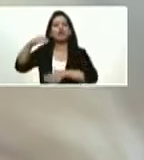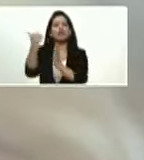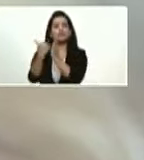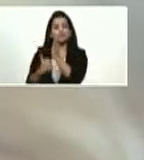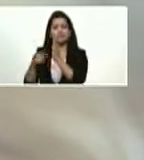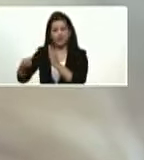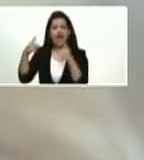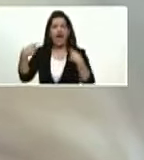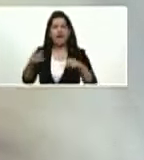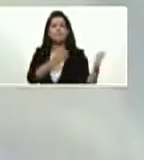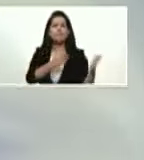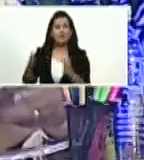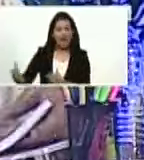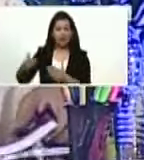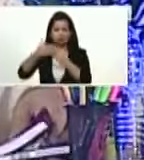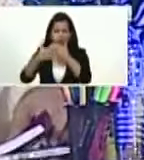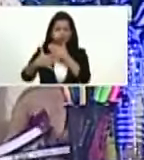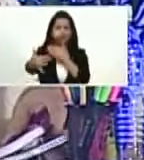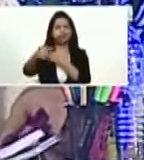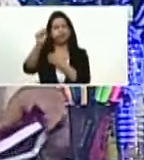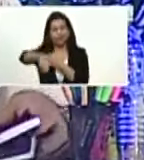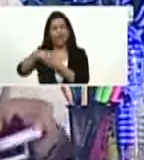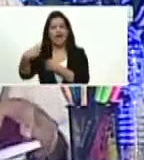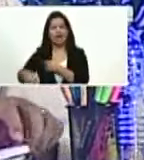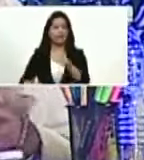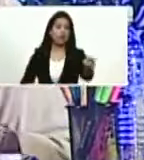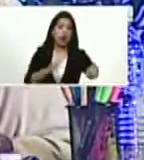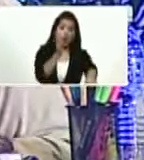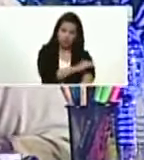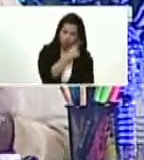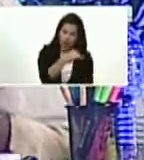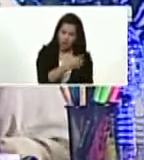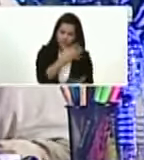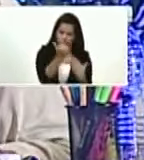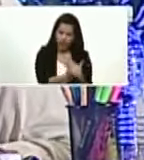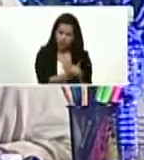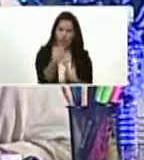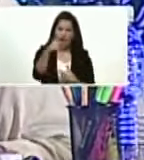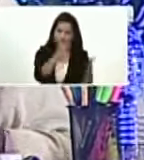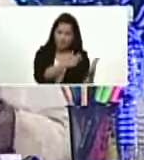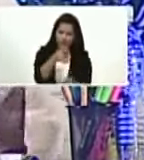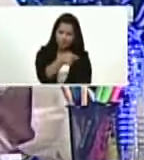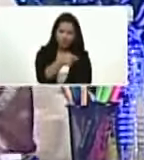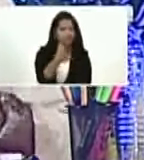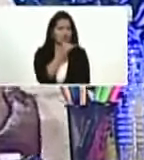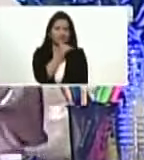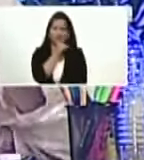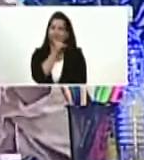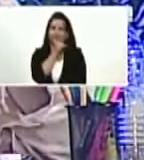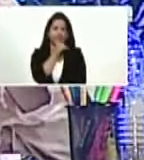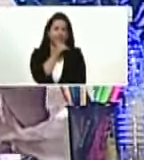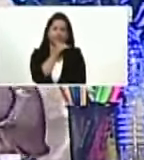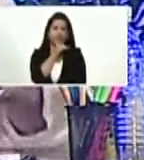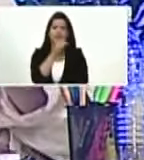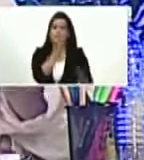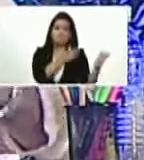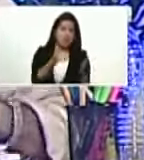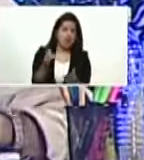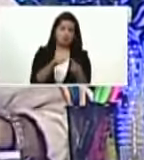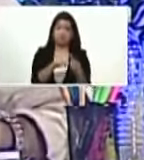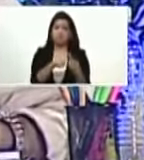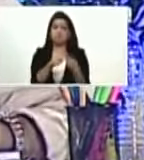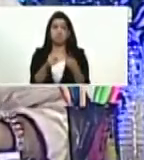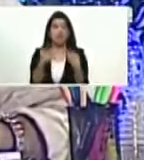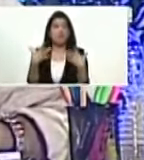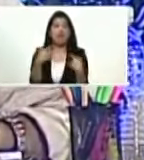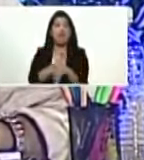esta coyuntura de emergencia. La derecha no tiene ni proyecto histórico, ni tiene plan para esta coyuntura de